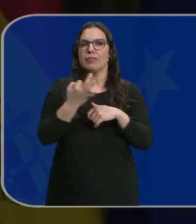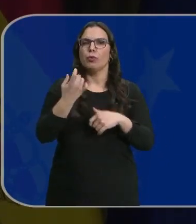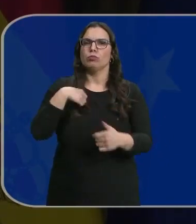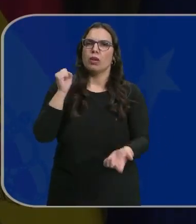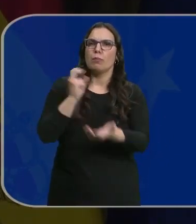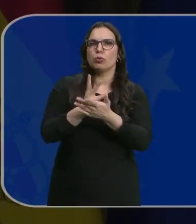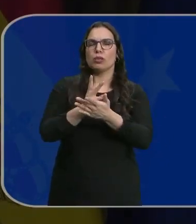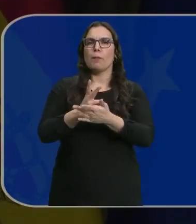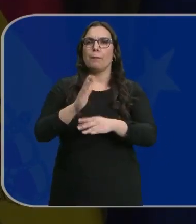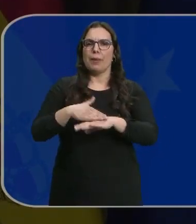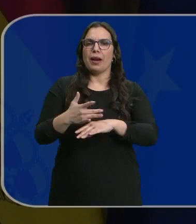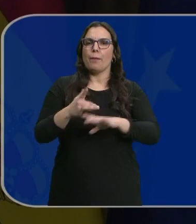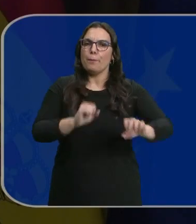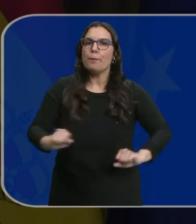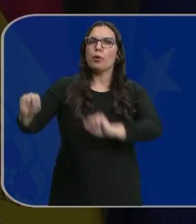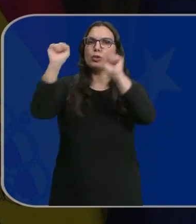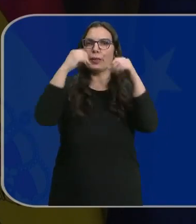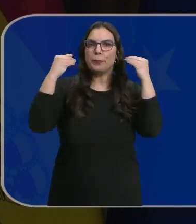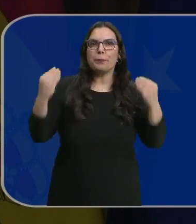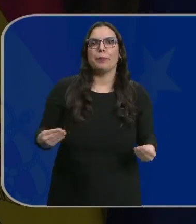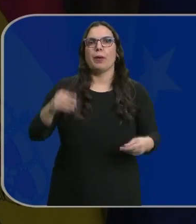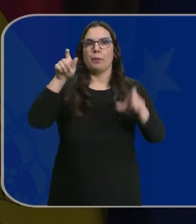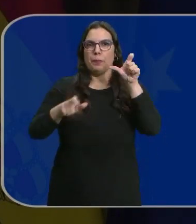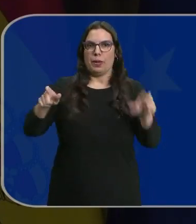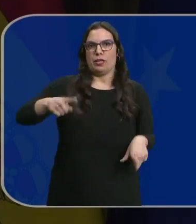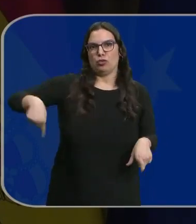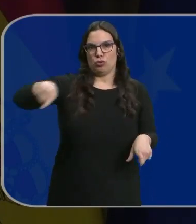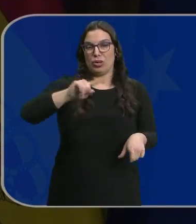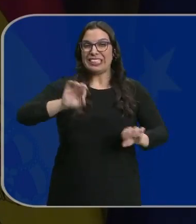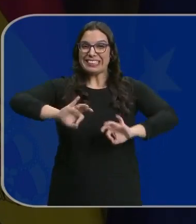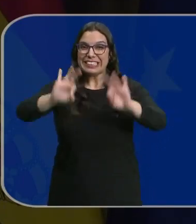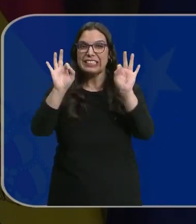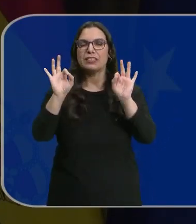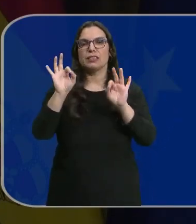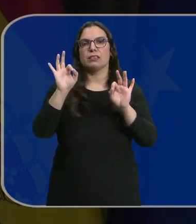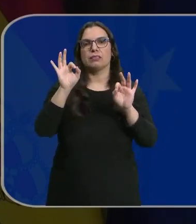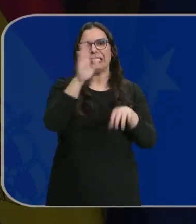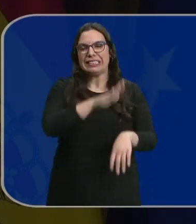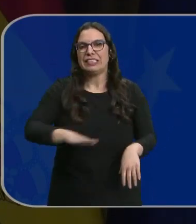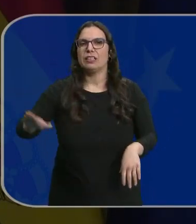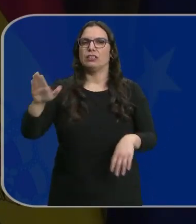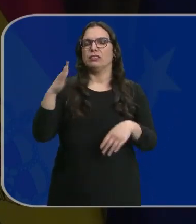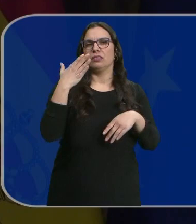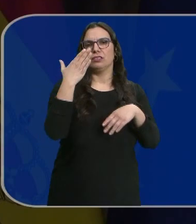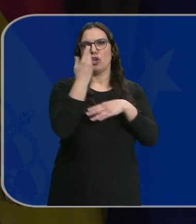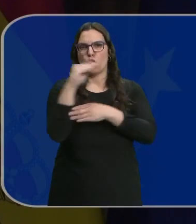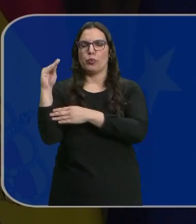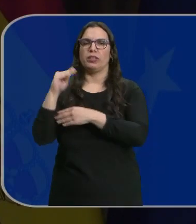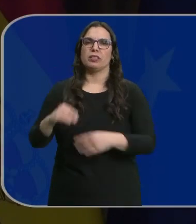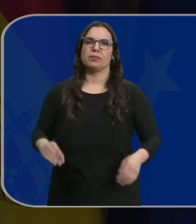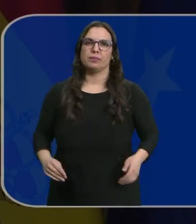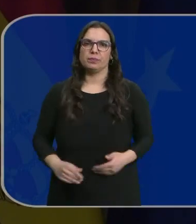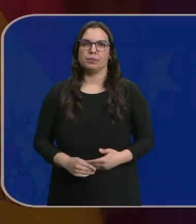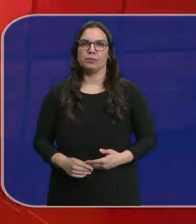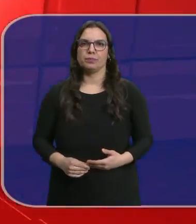una apuesta para proteger mejor a las personas y especialmente a nuestros niños y a nuestros